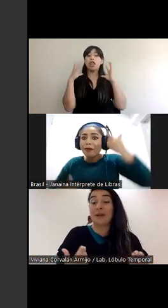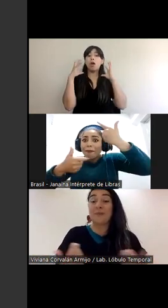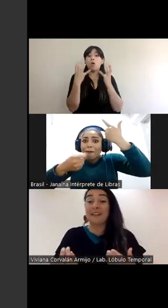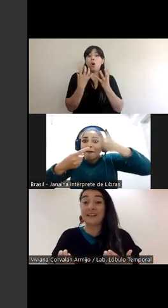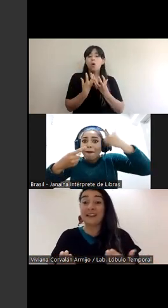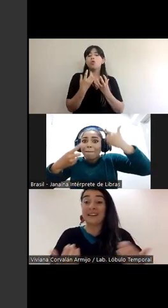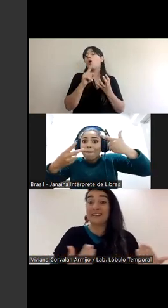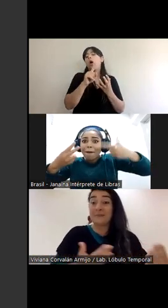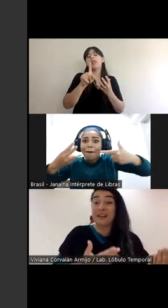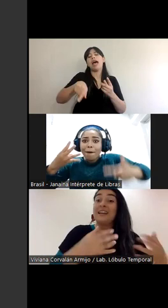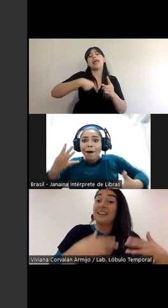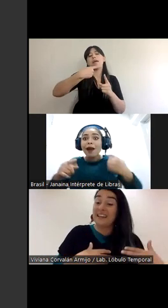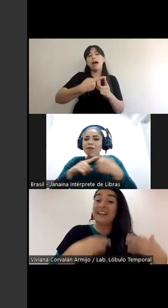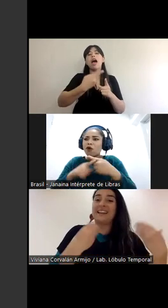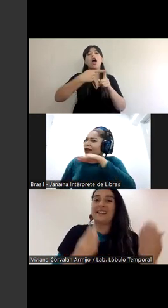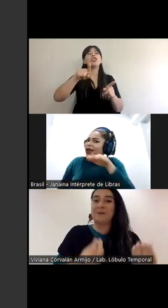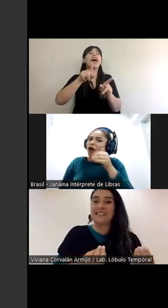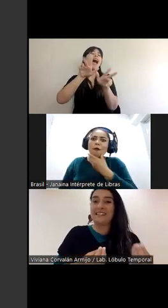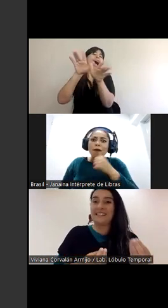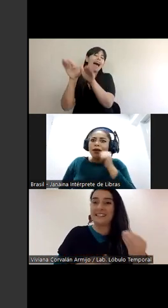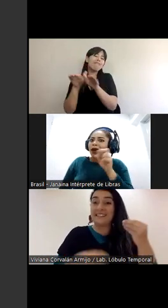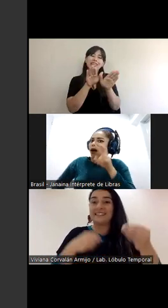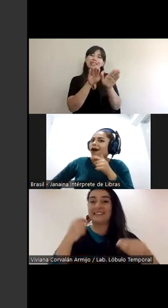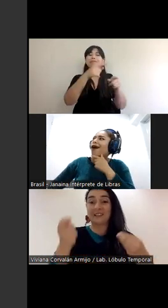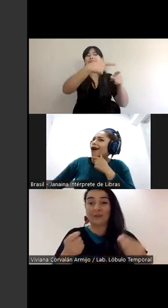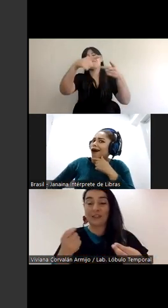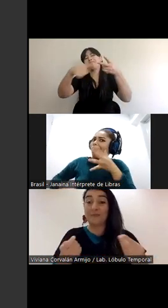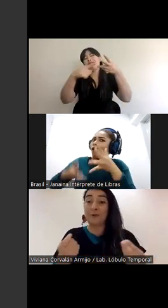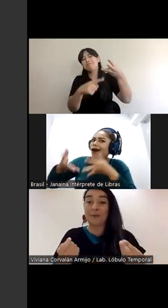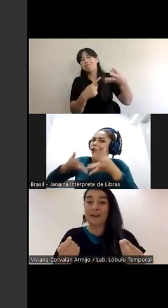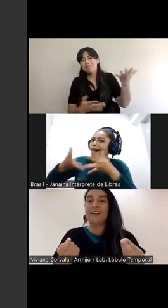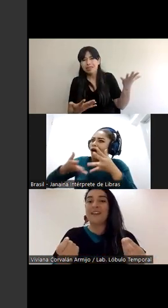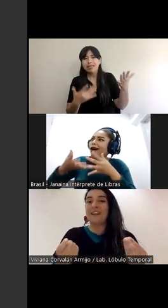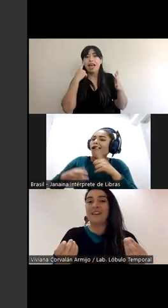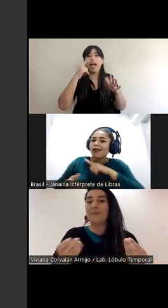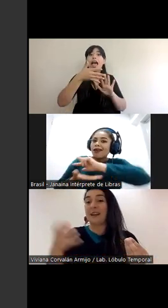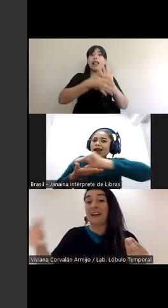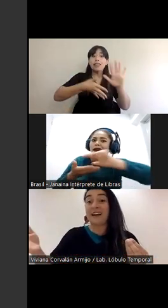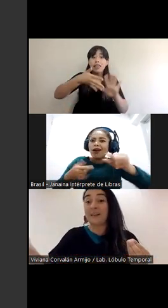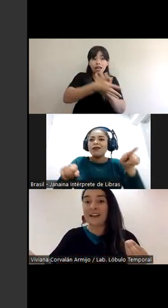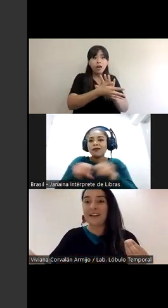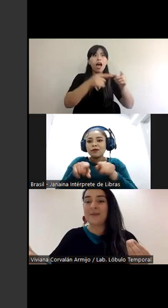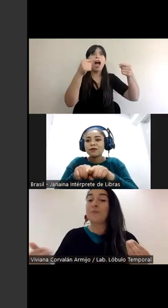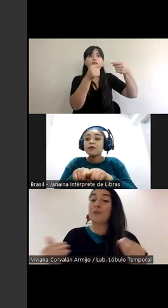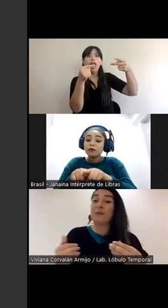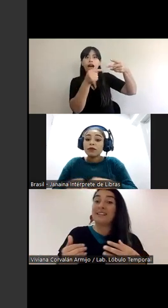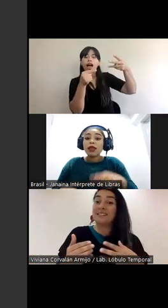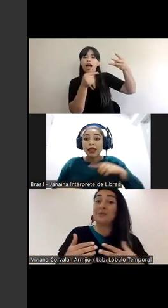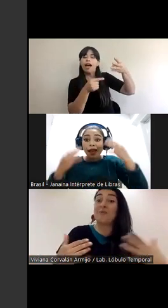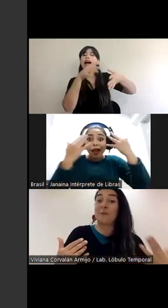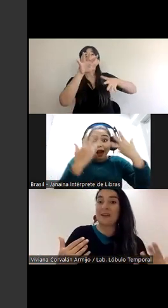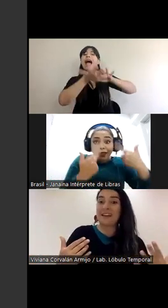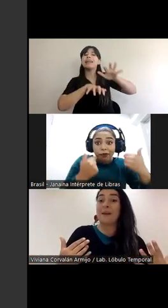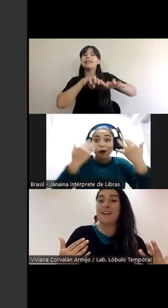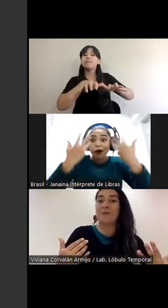niños aprenden, y las niñas también, que la lengua de señas se dice tanto de esa forma para cada animal, pero también existe